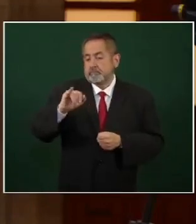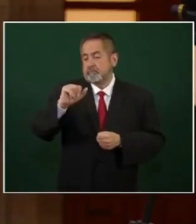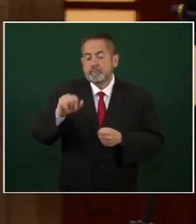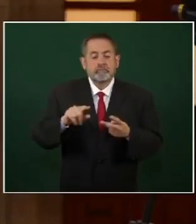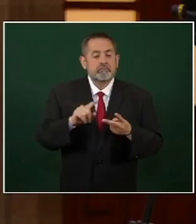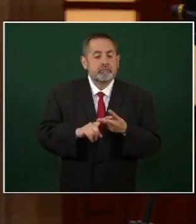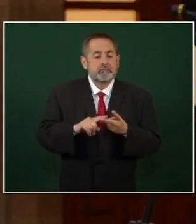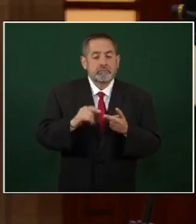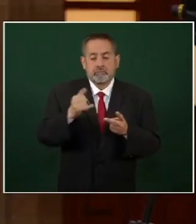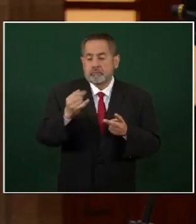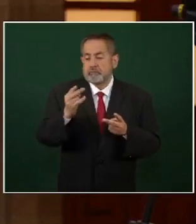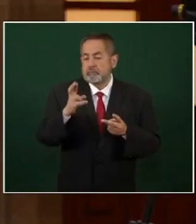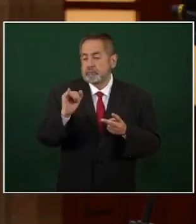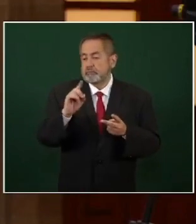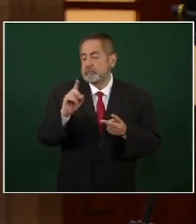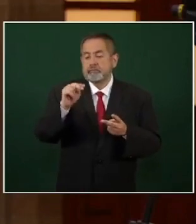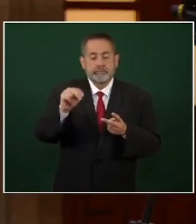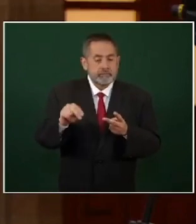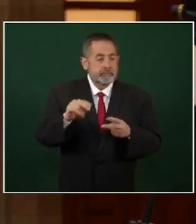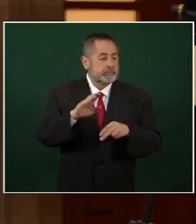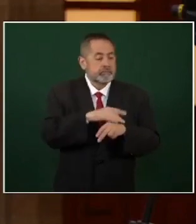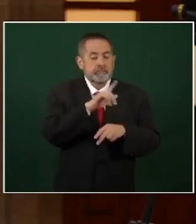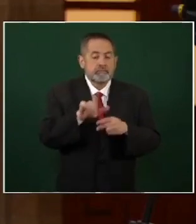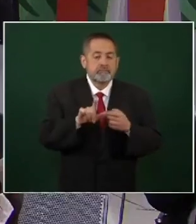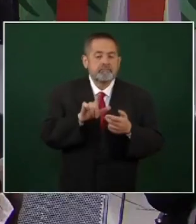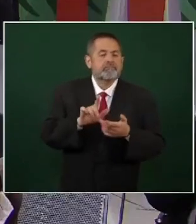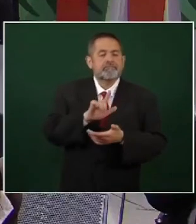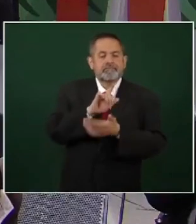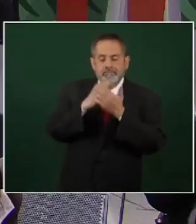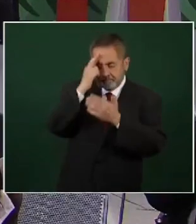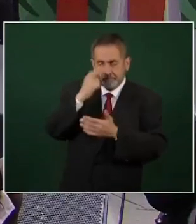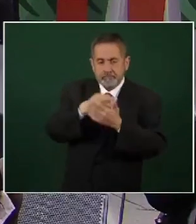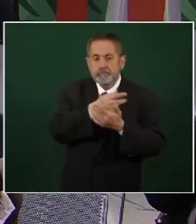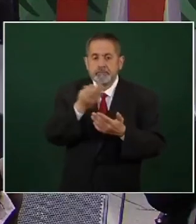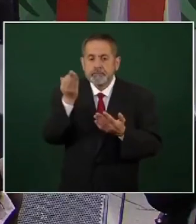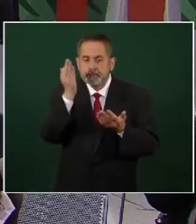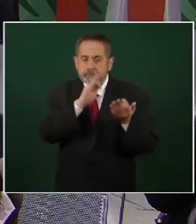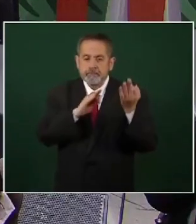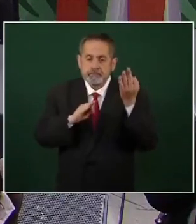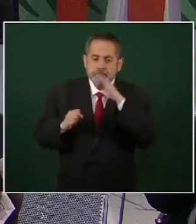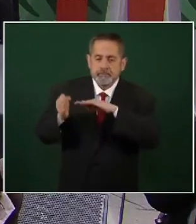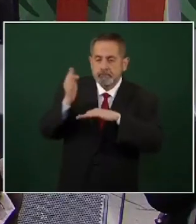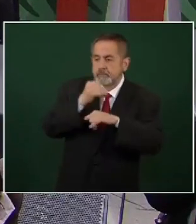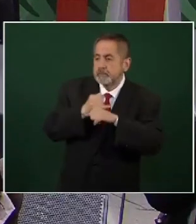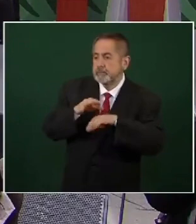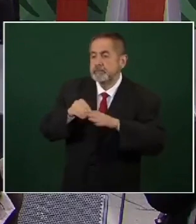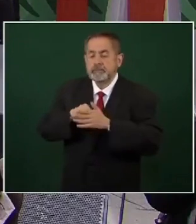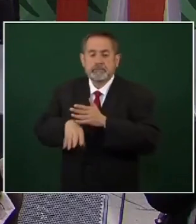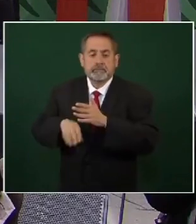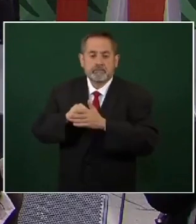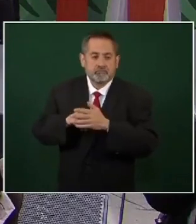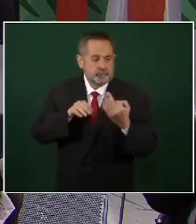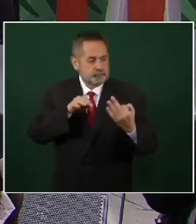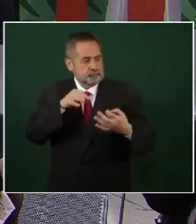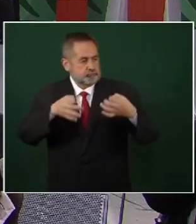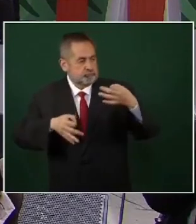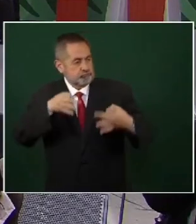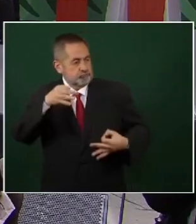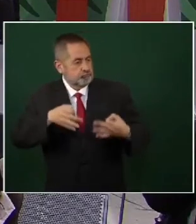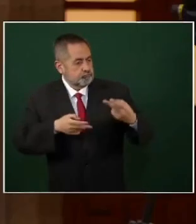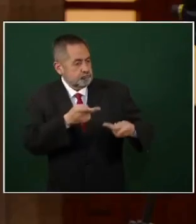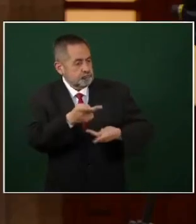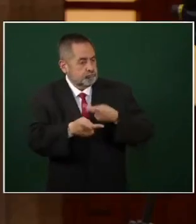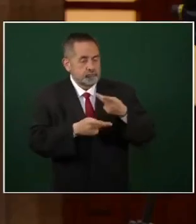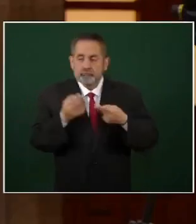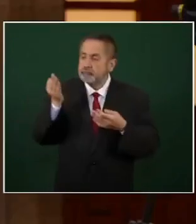Elida Yurit N. por delito equiparable a falsedad en declaraciones e informes dados a una autoridad y